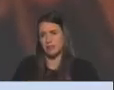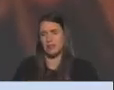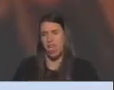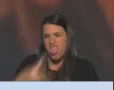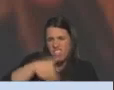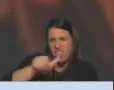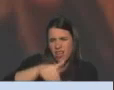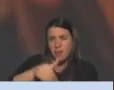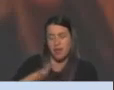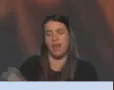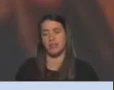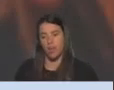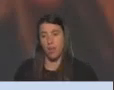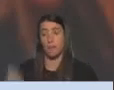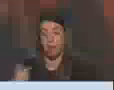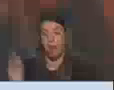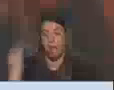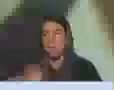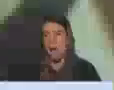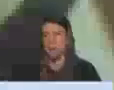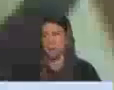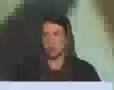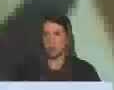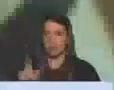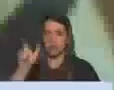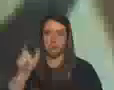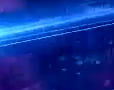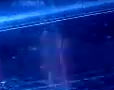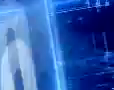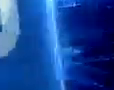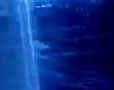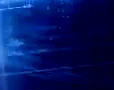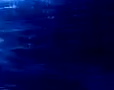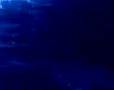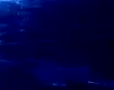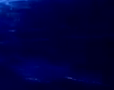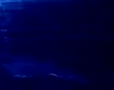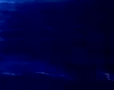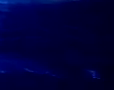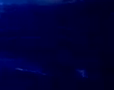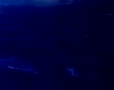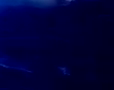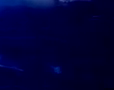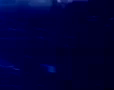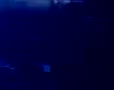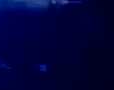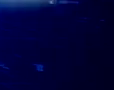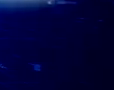además con una persona que estaba armada. Gracias.